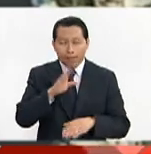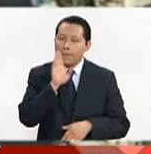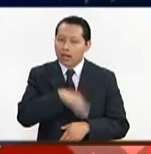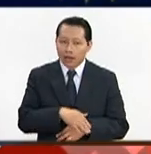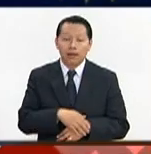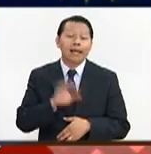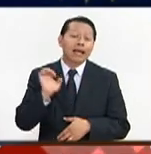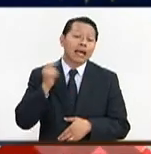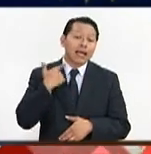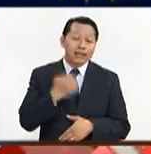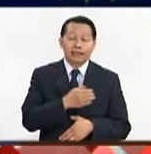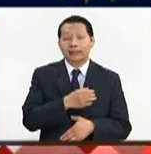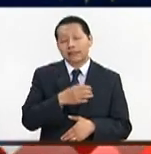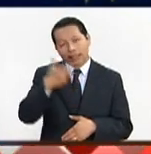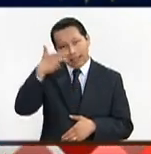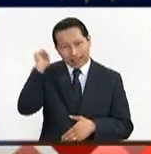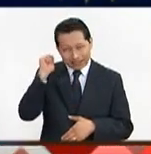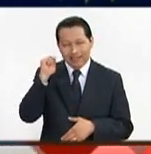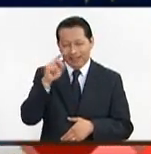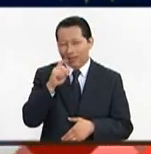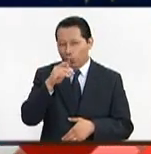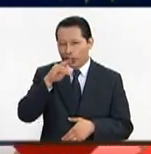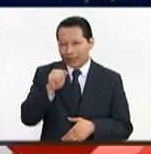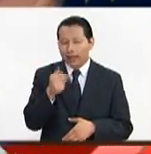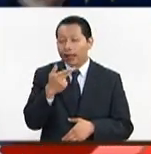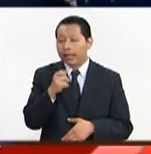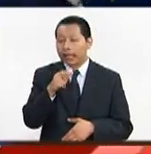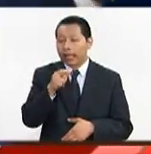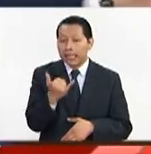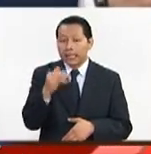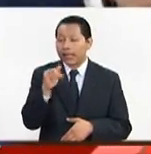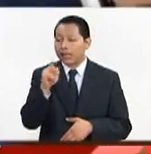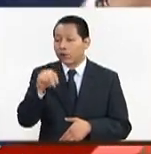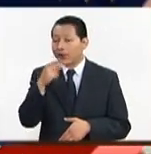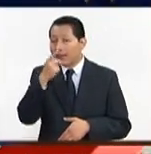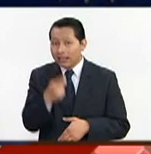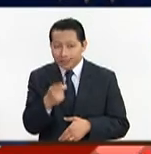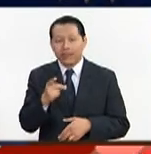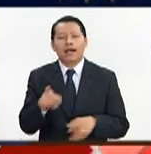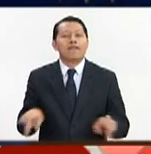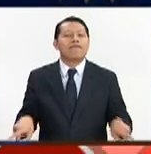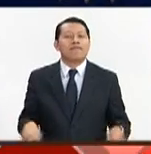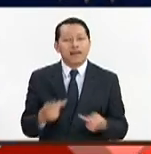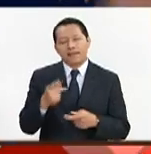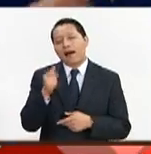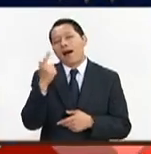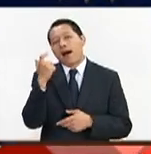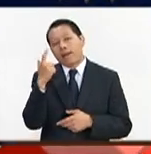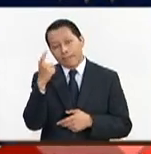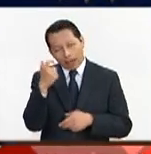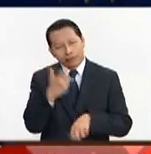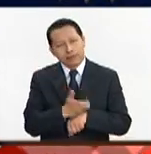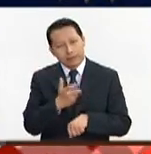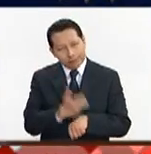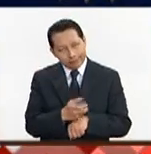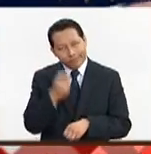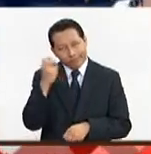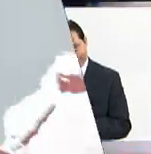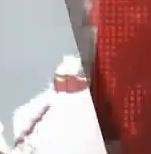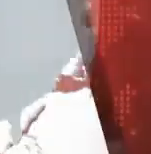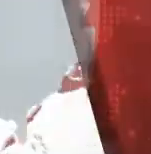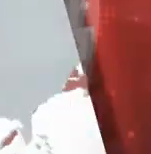candidata demócrata a la presidencia, Hillary Clinton, aprovechó para abrir el debate sobre la política de venta de armas en los Estados Unidos.